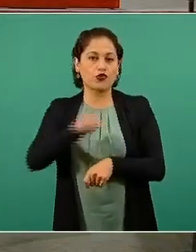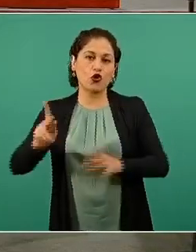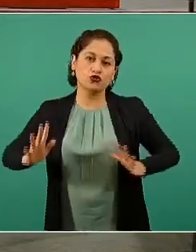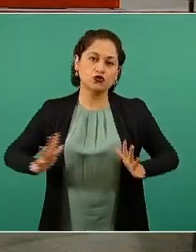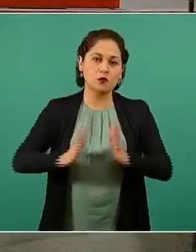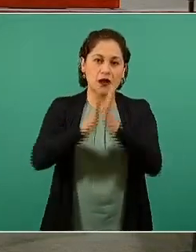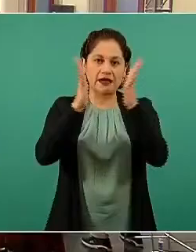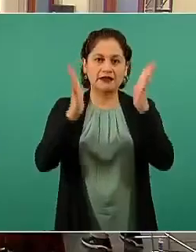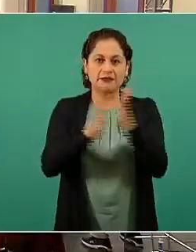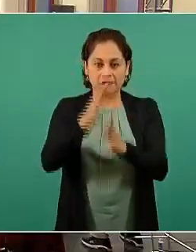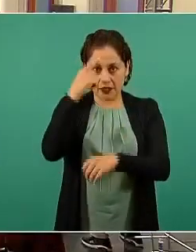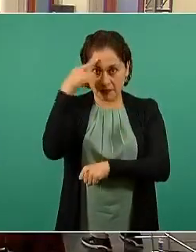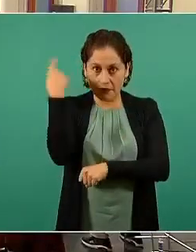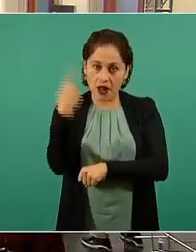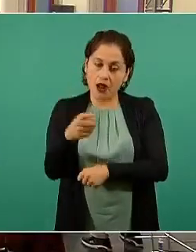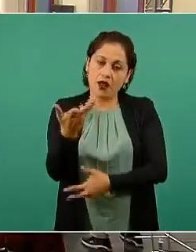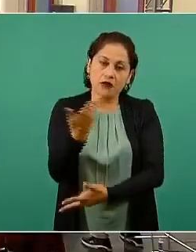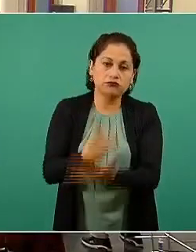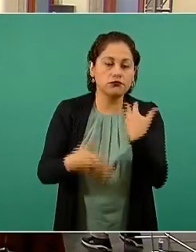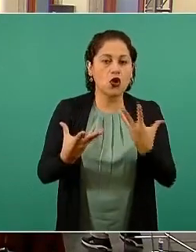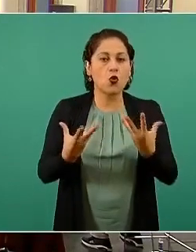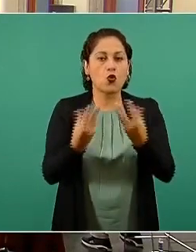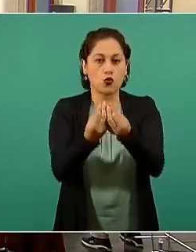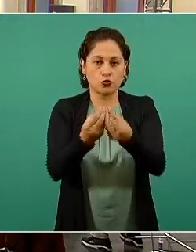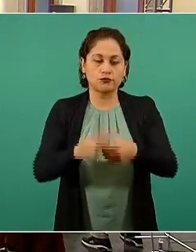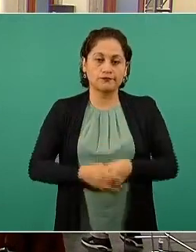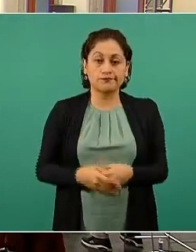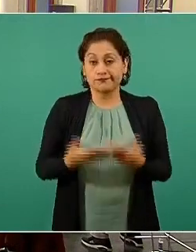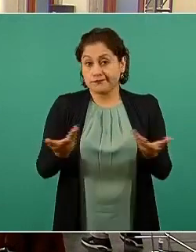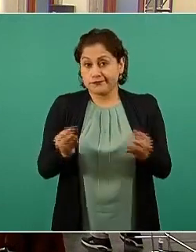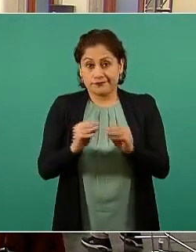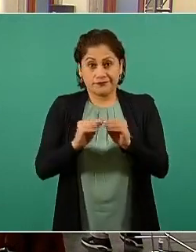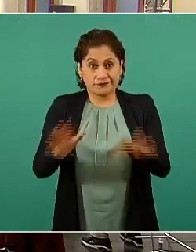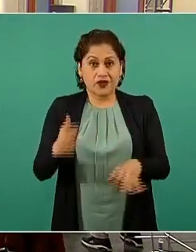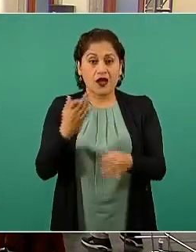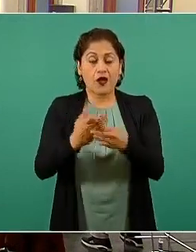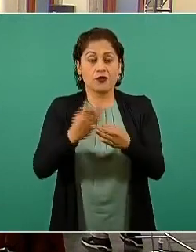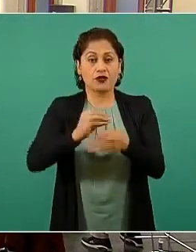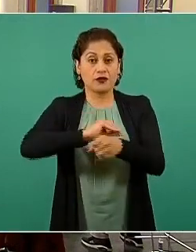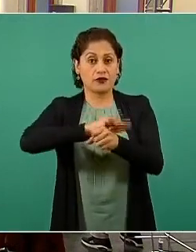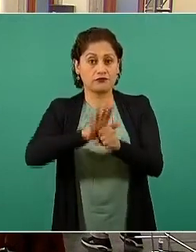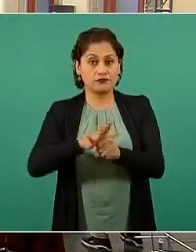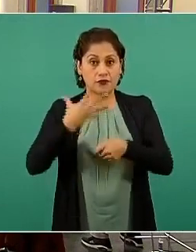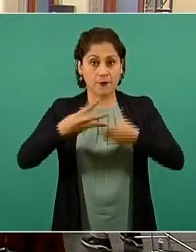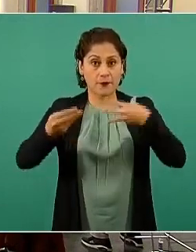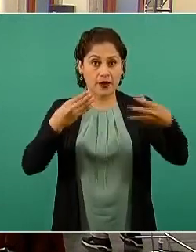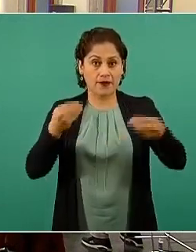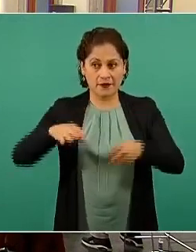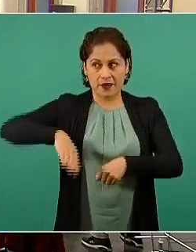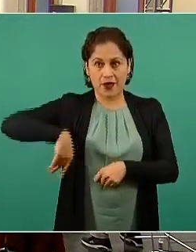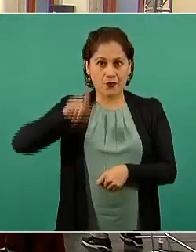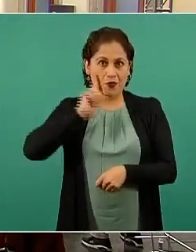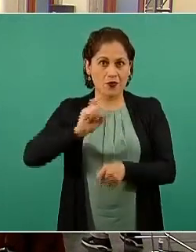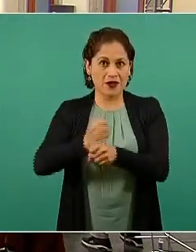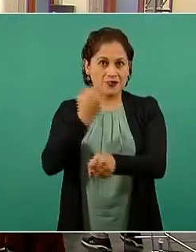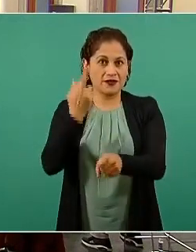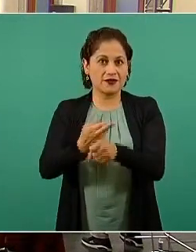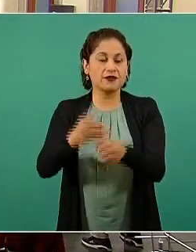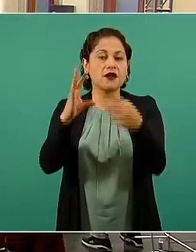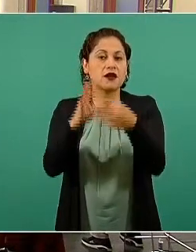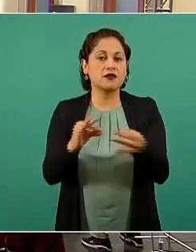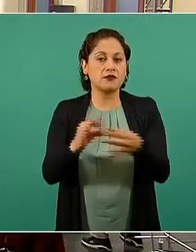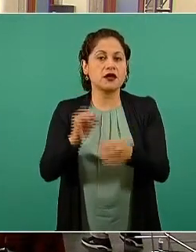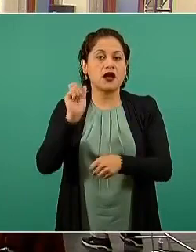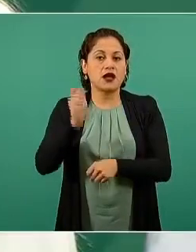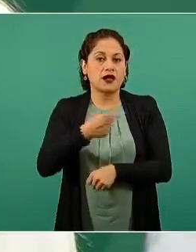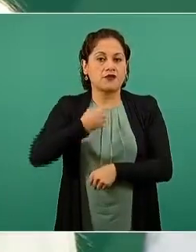atrás. Y sobre todo que esta pandemia, como bien resaltaba la ministra, en donde la solidaridad es el eje y motor